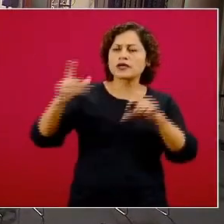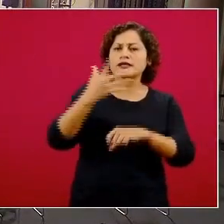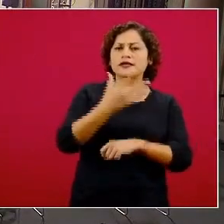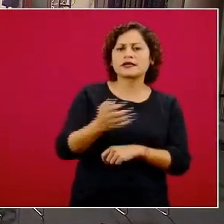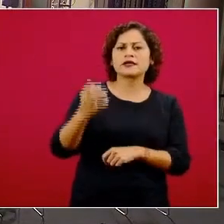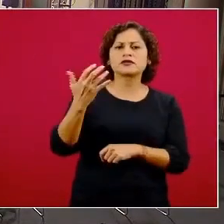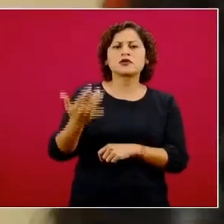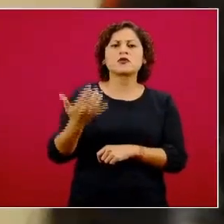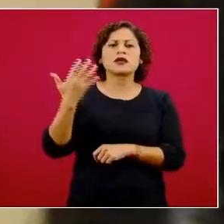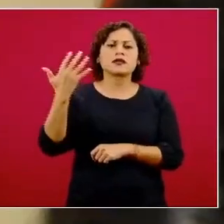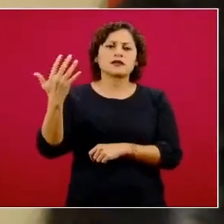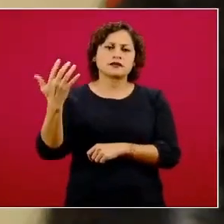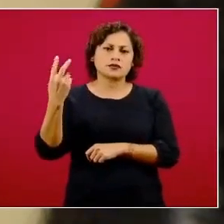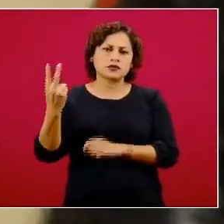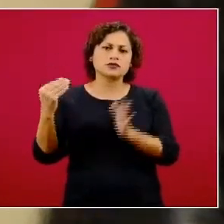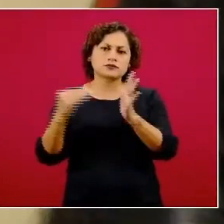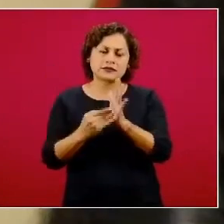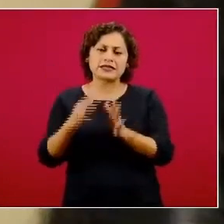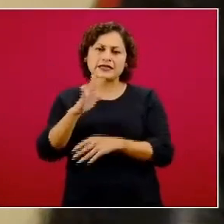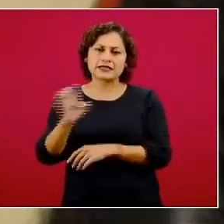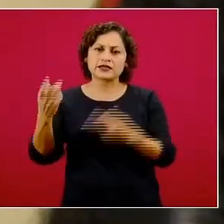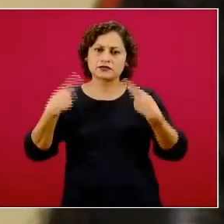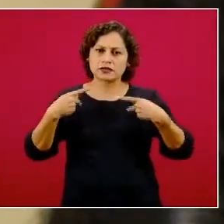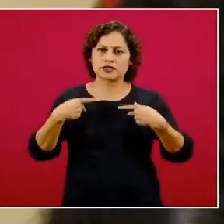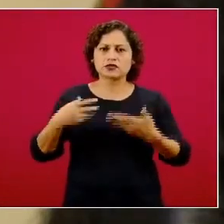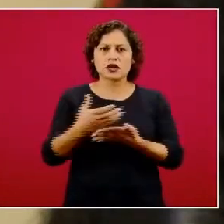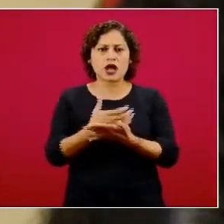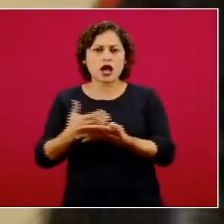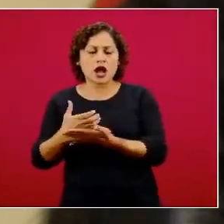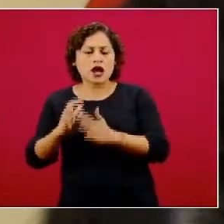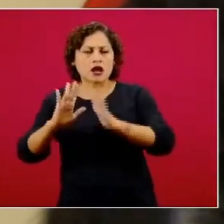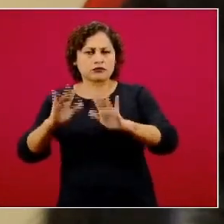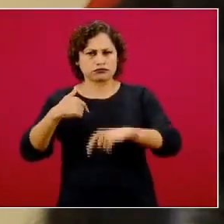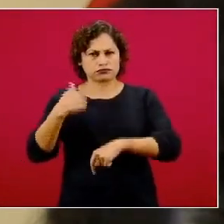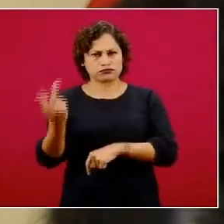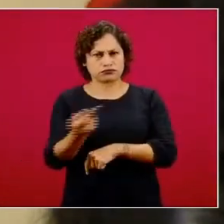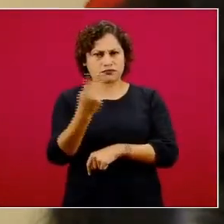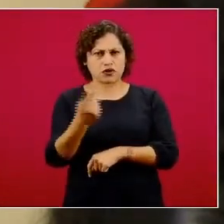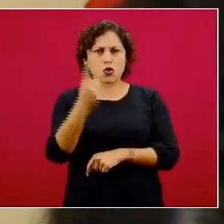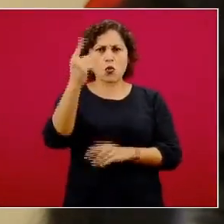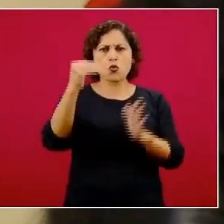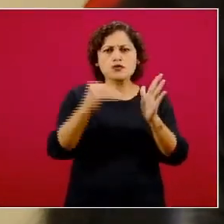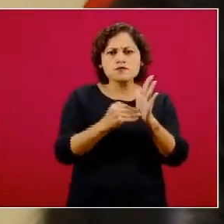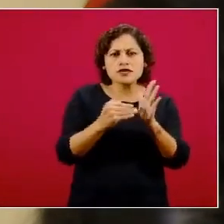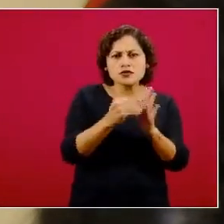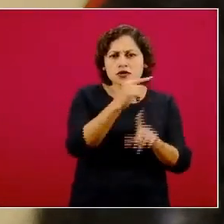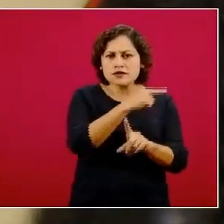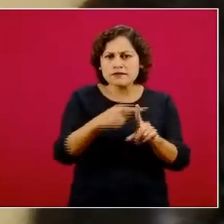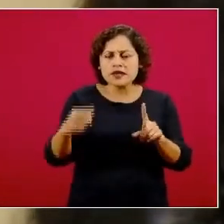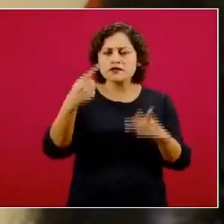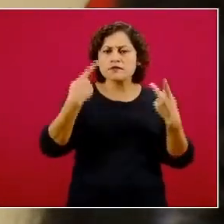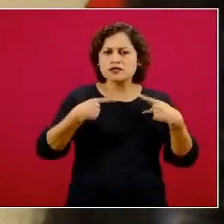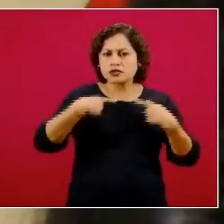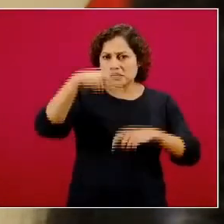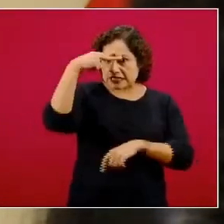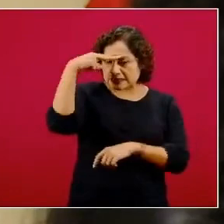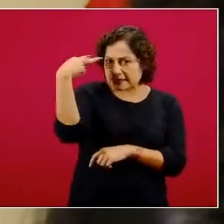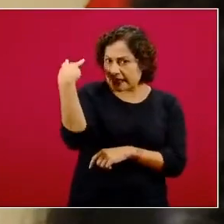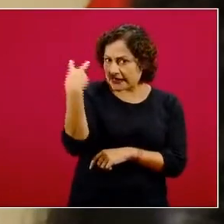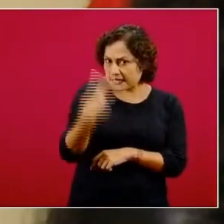550.053 recuperados. ¿Cuál es el diagnóstico de salud que tienen de más de 500.000 de mexicanos que ya están sanados